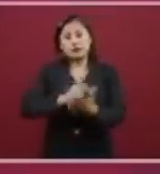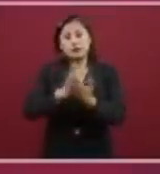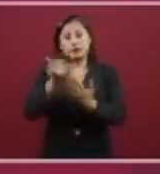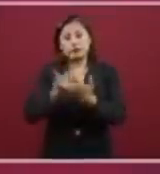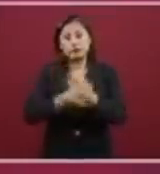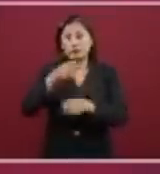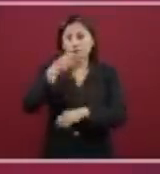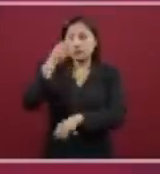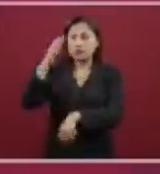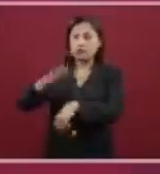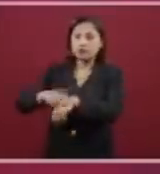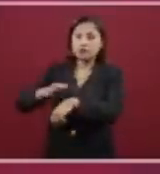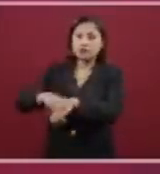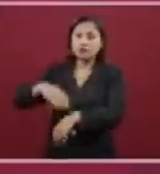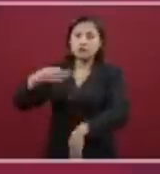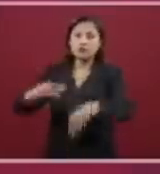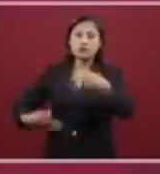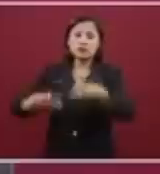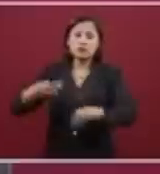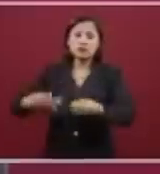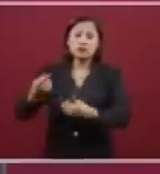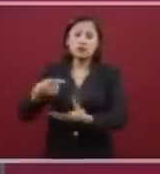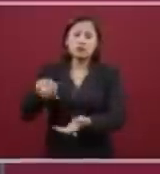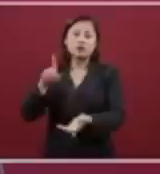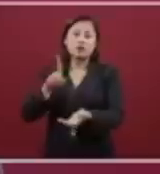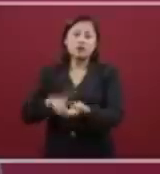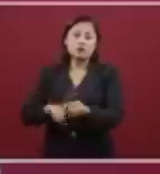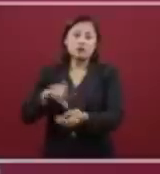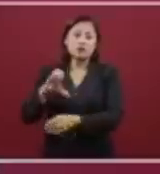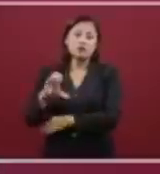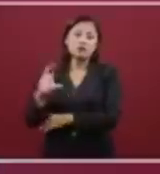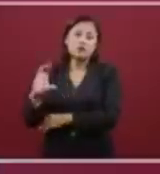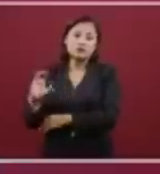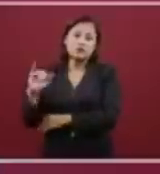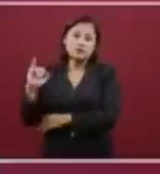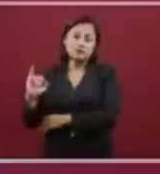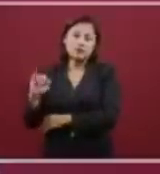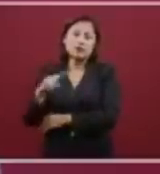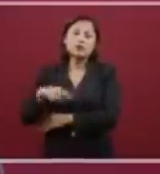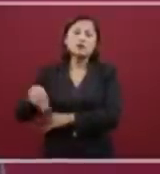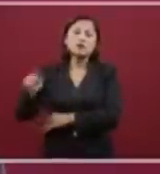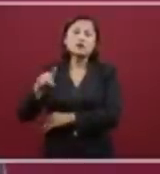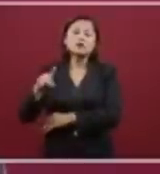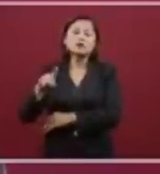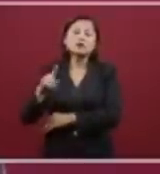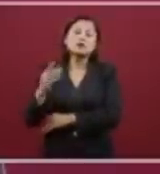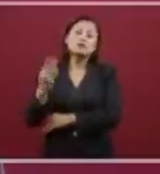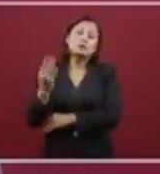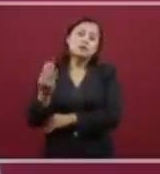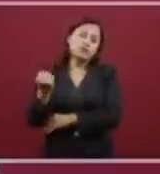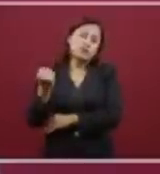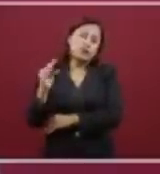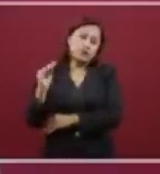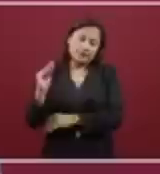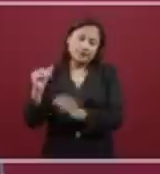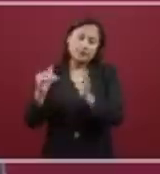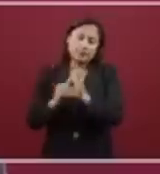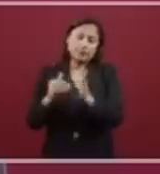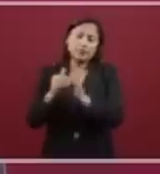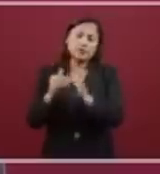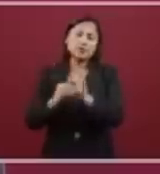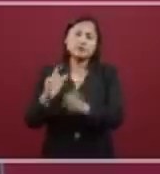internacional de justicia de la cámara de comercio internacional por más de 1500 millones de pesos sin embargo